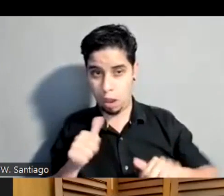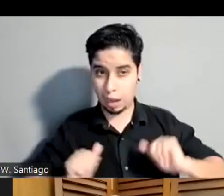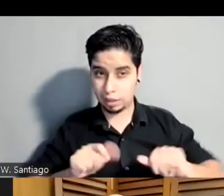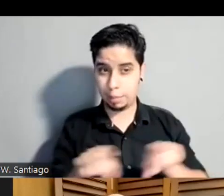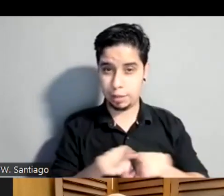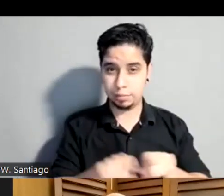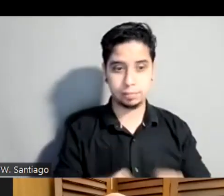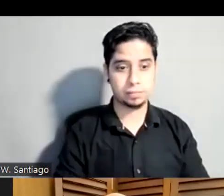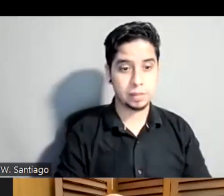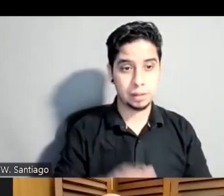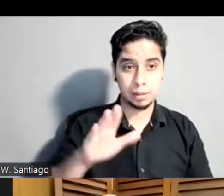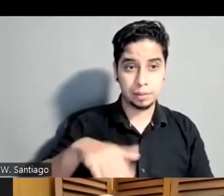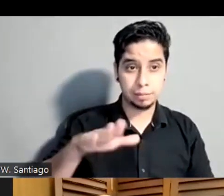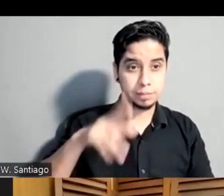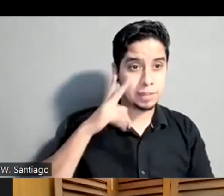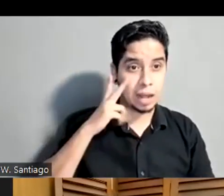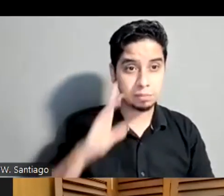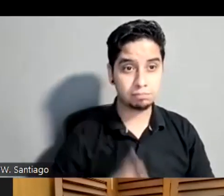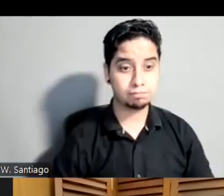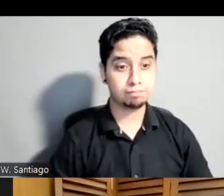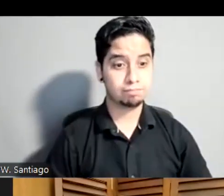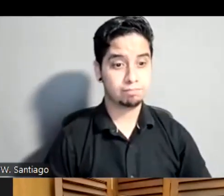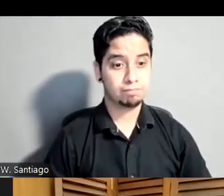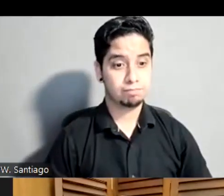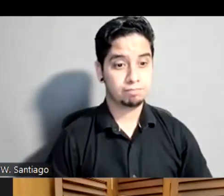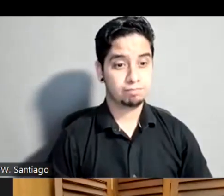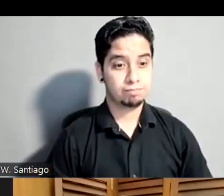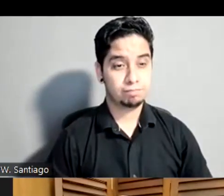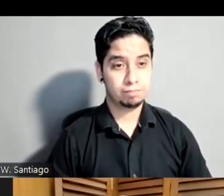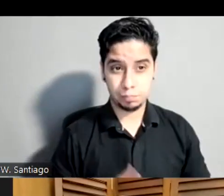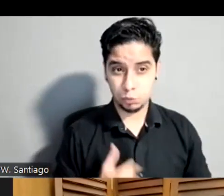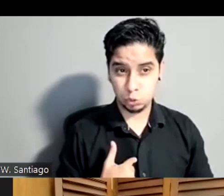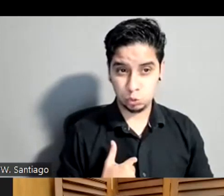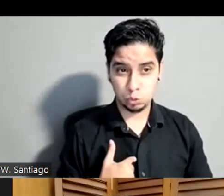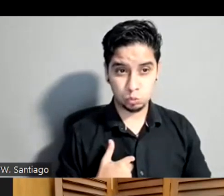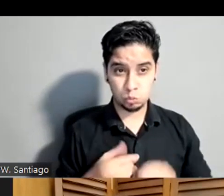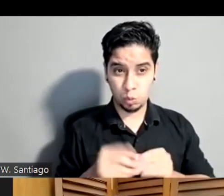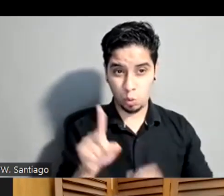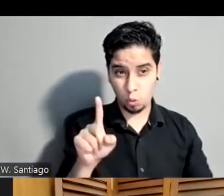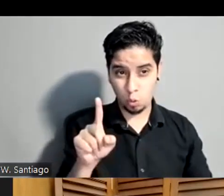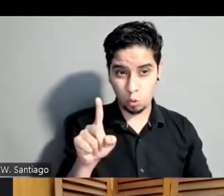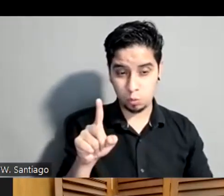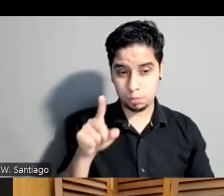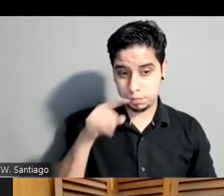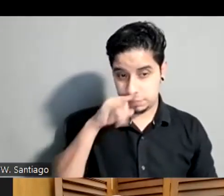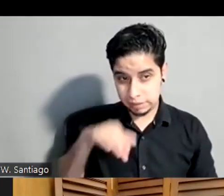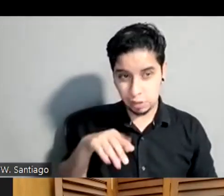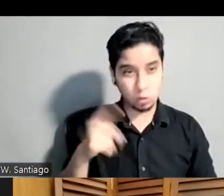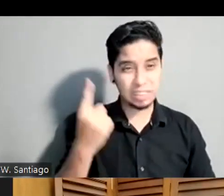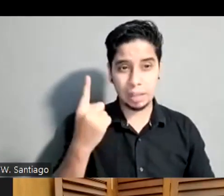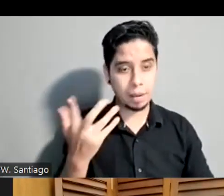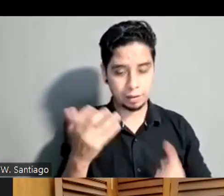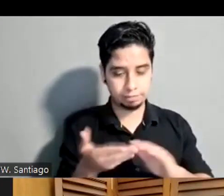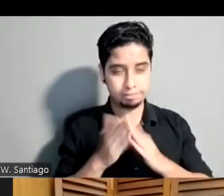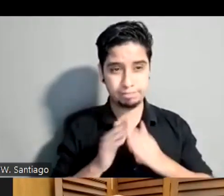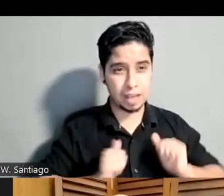Mira, pues yo quisiera, número uno, que desde pequeñita yo quería actuar. Ajá. Mi papá